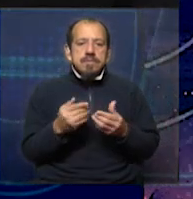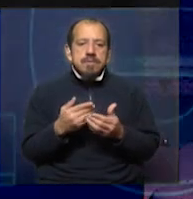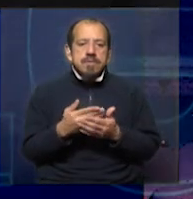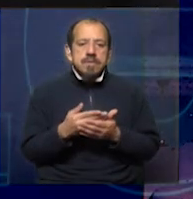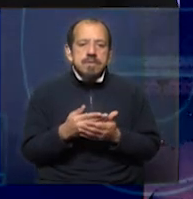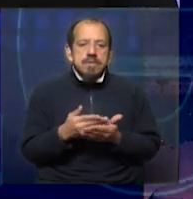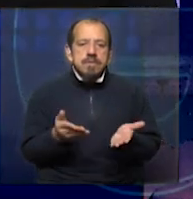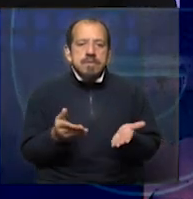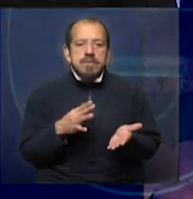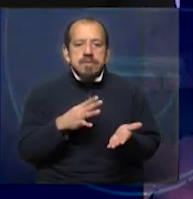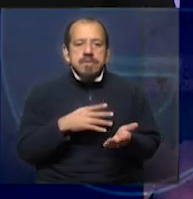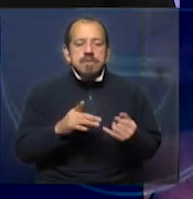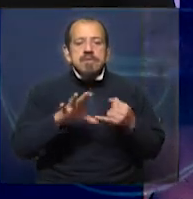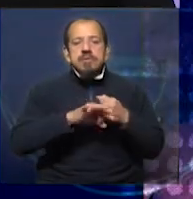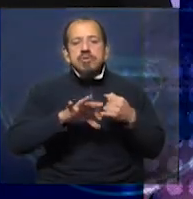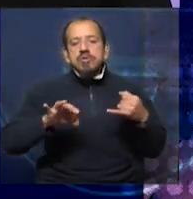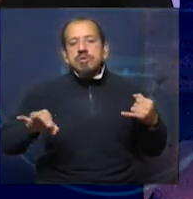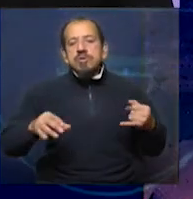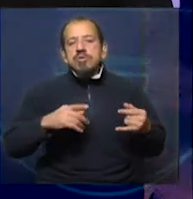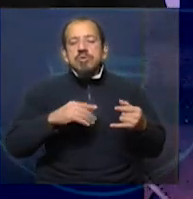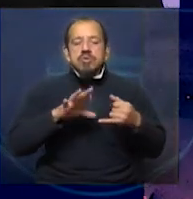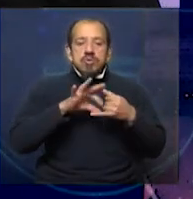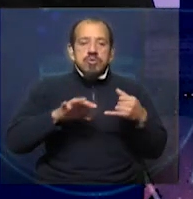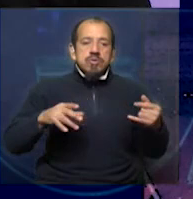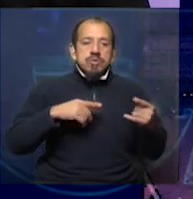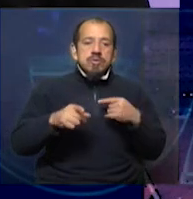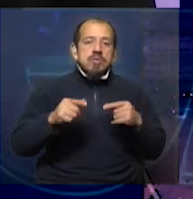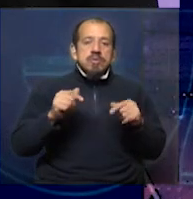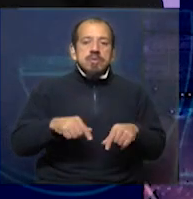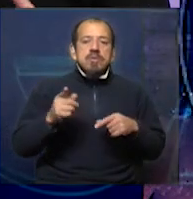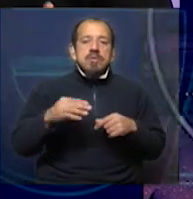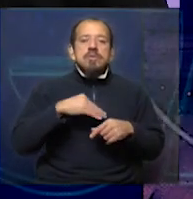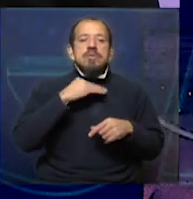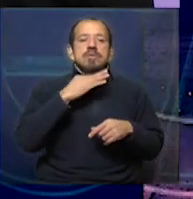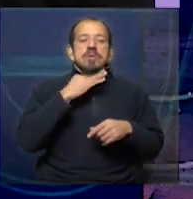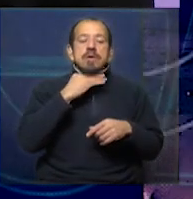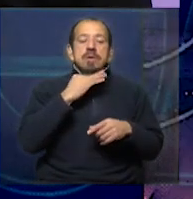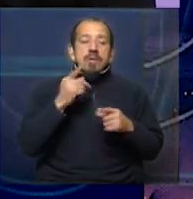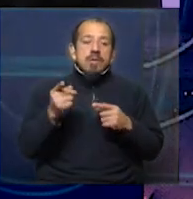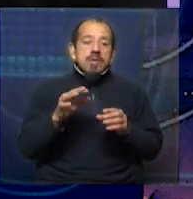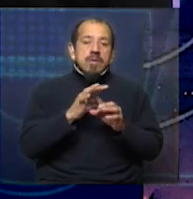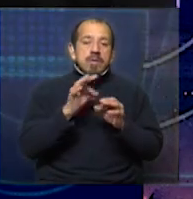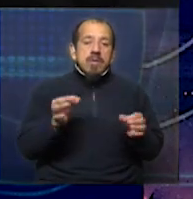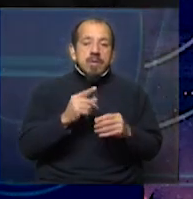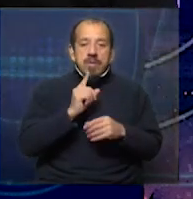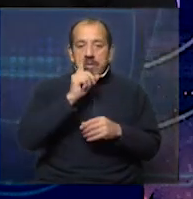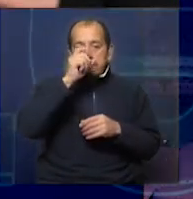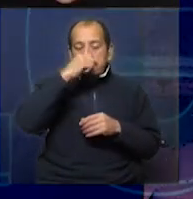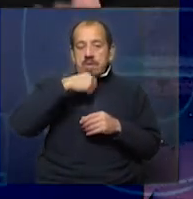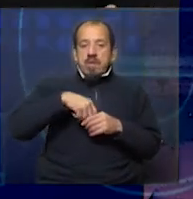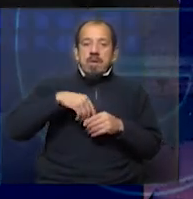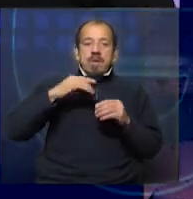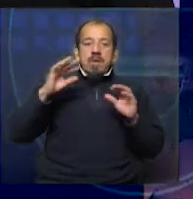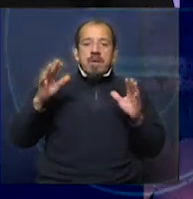se la fabricación del chorizo, la época que quien lo vivió acá cerca en Canelones, o en el Montevideo rural, es